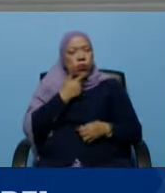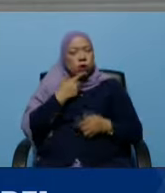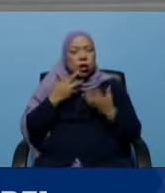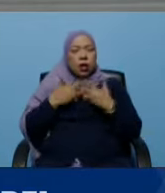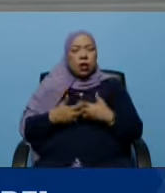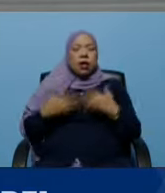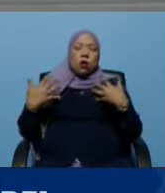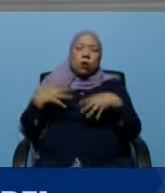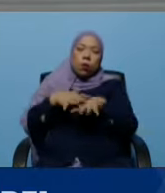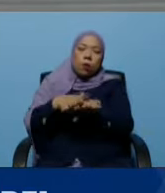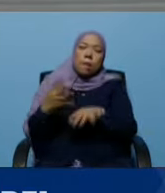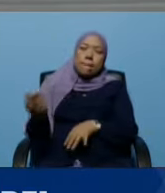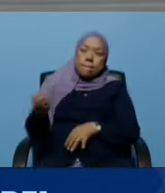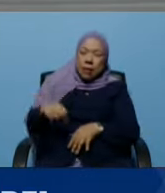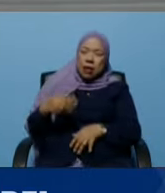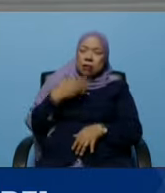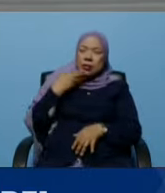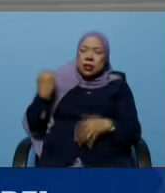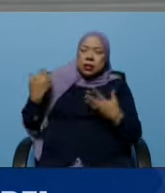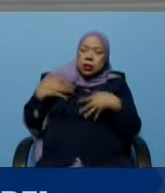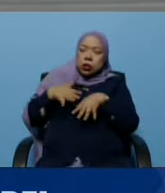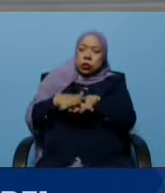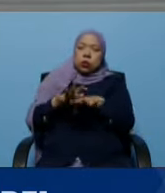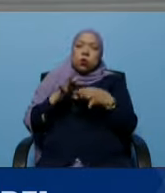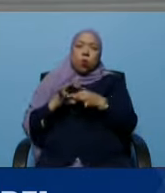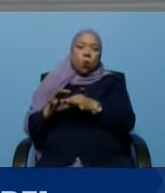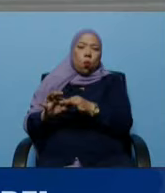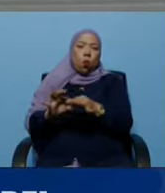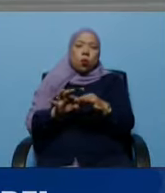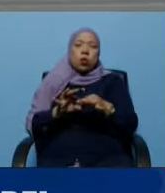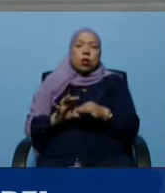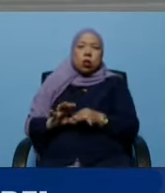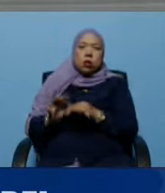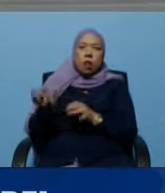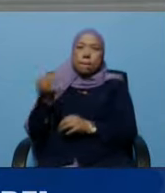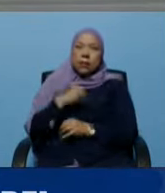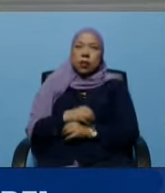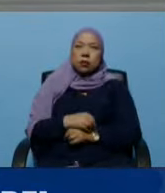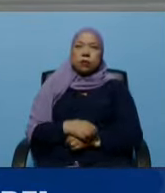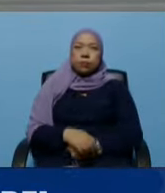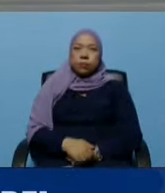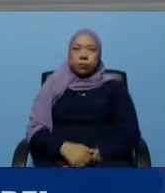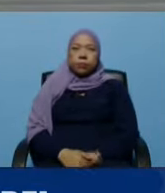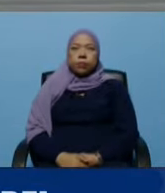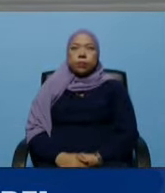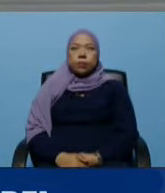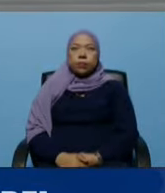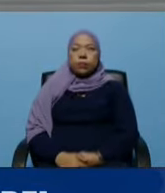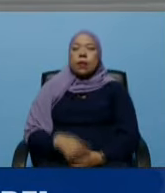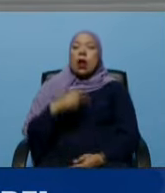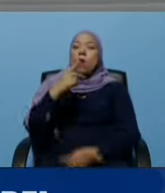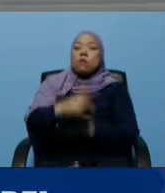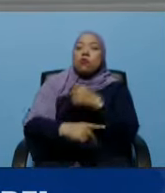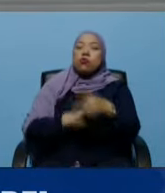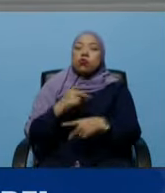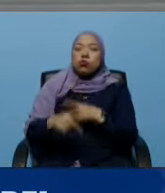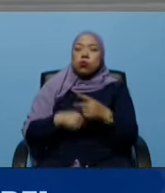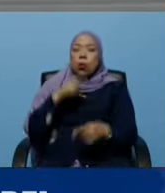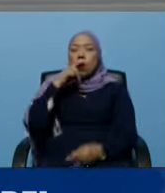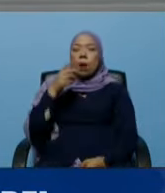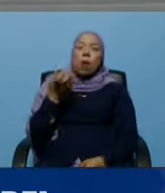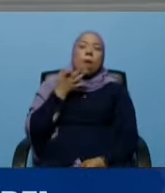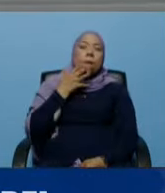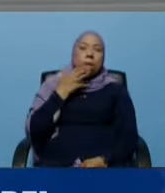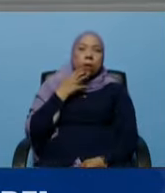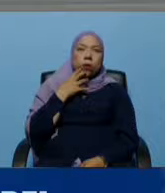Necesitamos integrarnos cada vez más, unirnos y organizarnos cada vez más para hacernos más productivos. Por